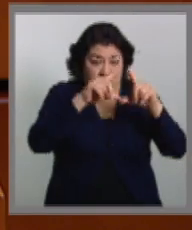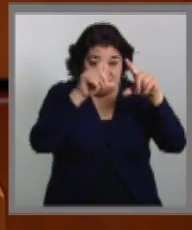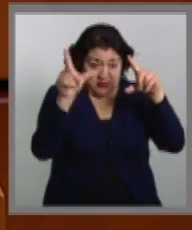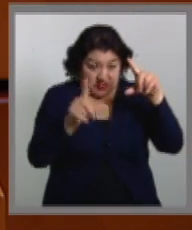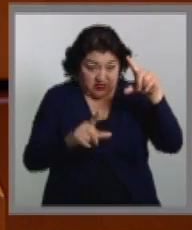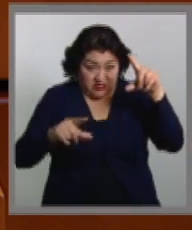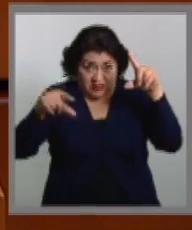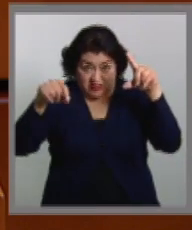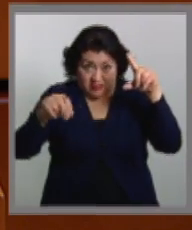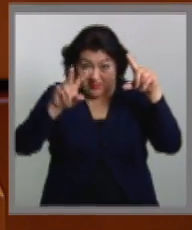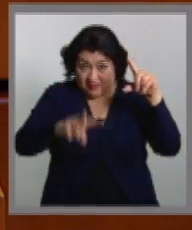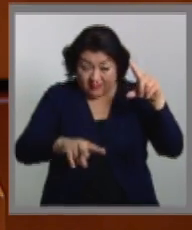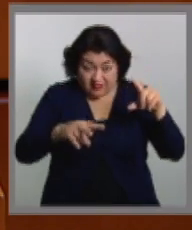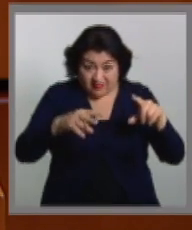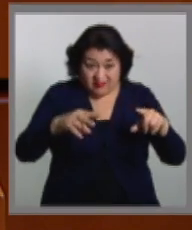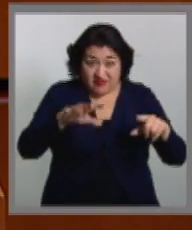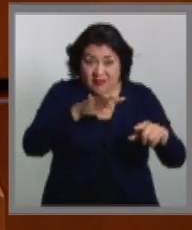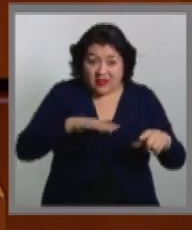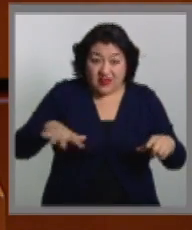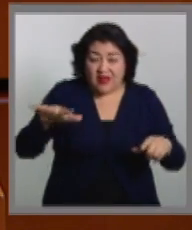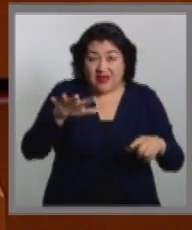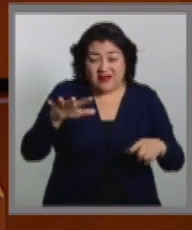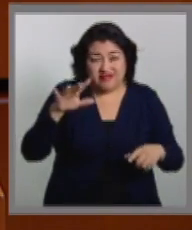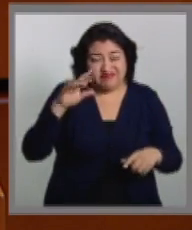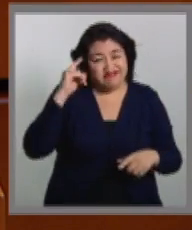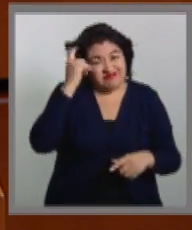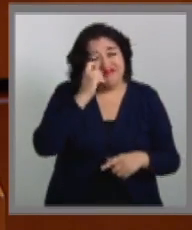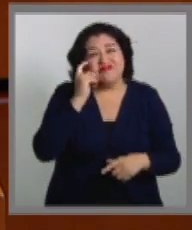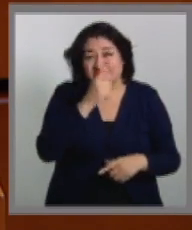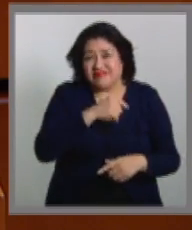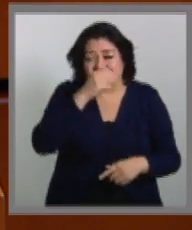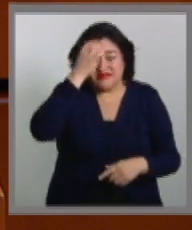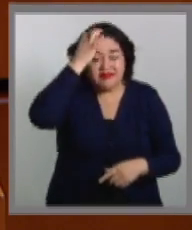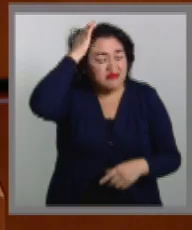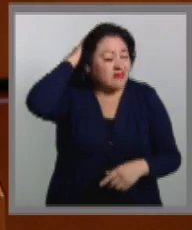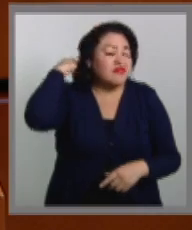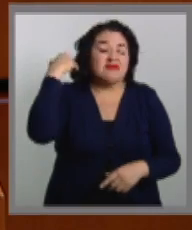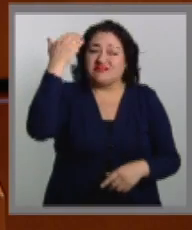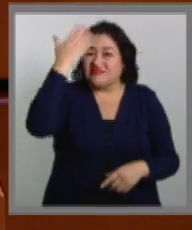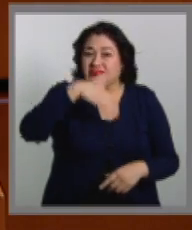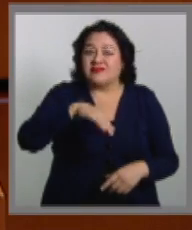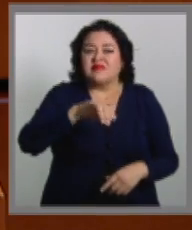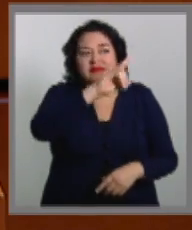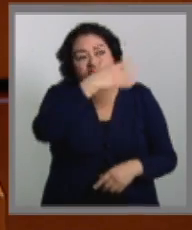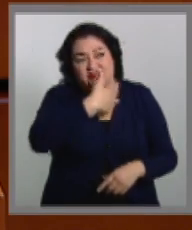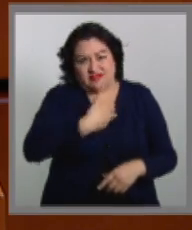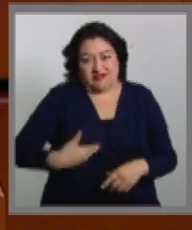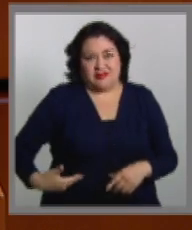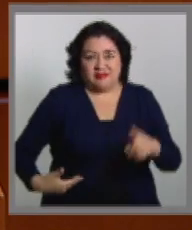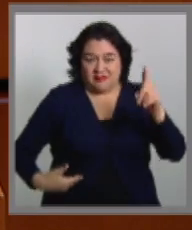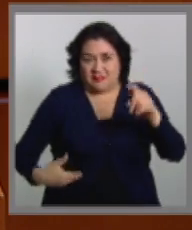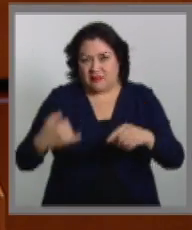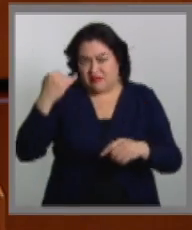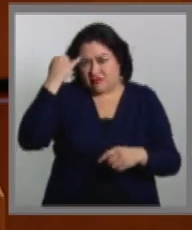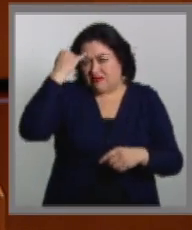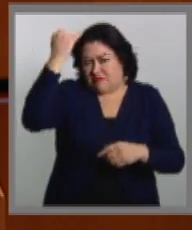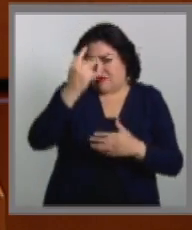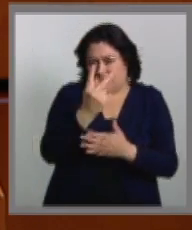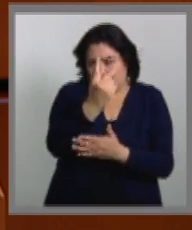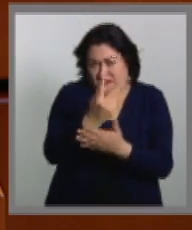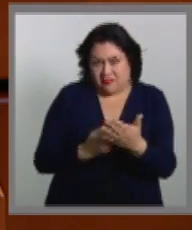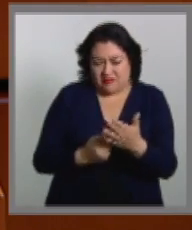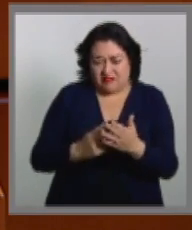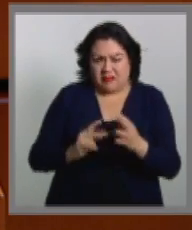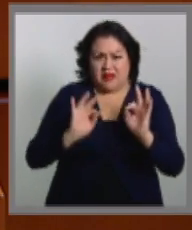una de las cosas que más fatiga, fíjense, curioso, el presidente inició un programa para hacer el programa